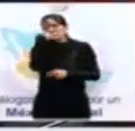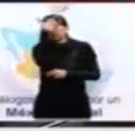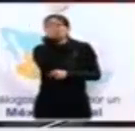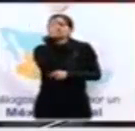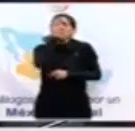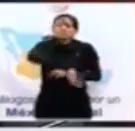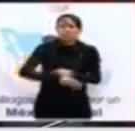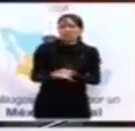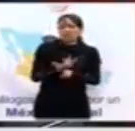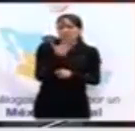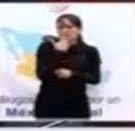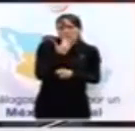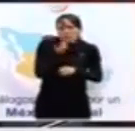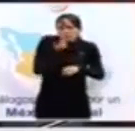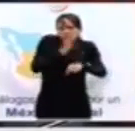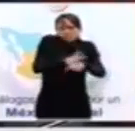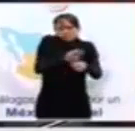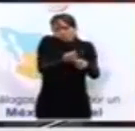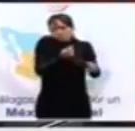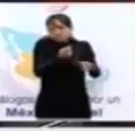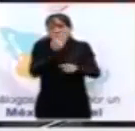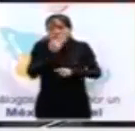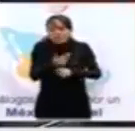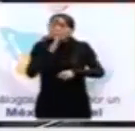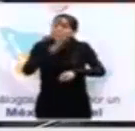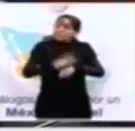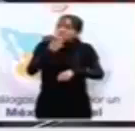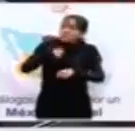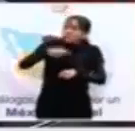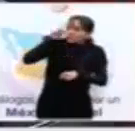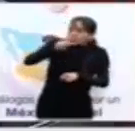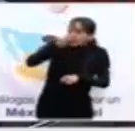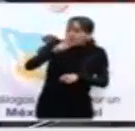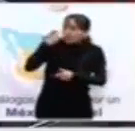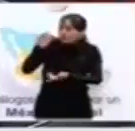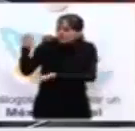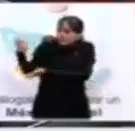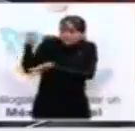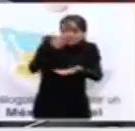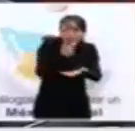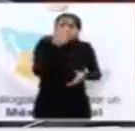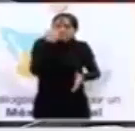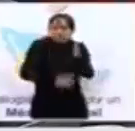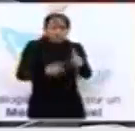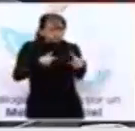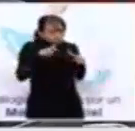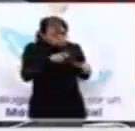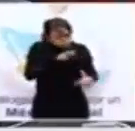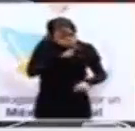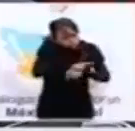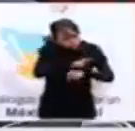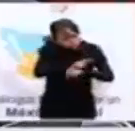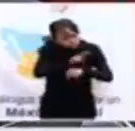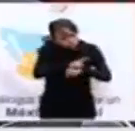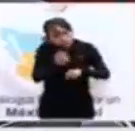este nuevo presupuesto se vea con lupa, tanto en la parte de eficiencia como en la parte de efectividad